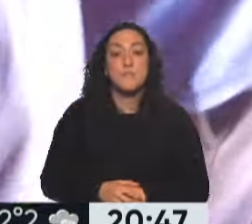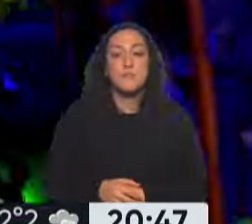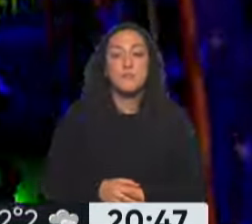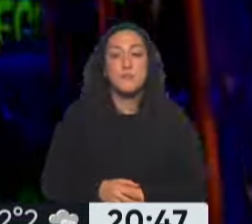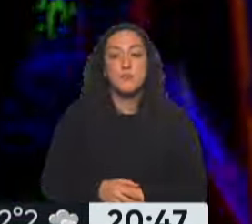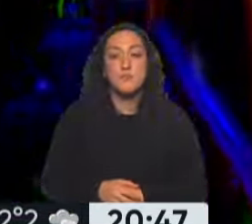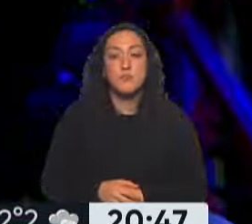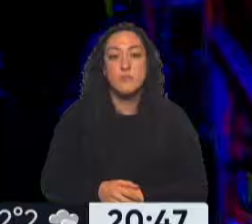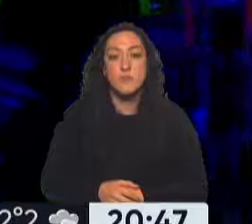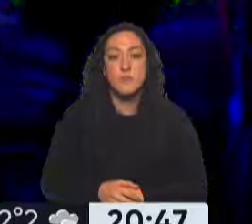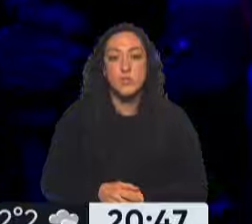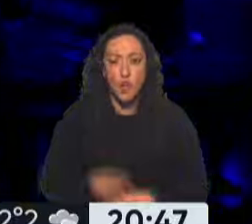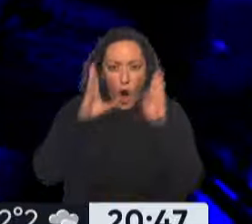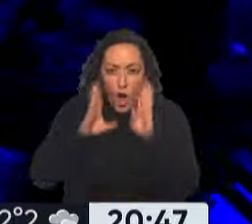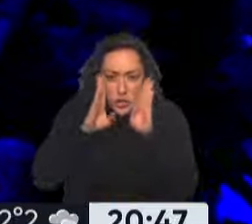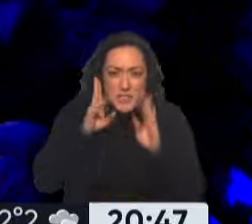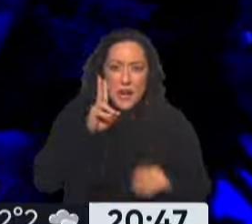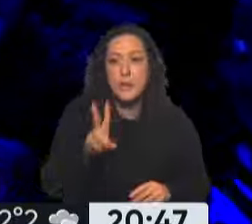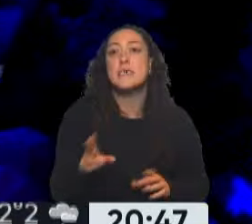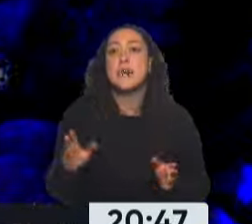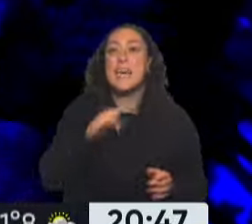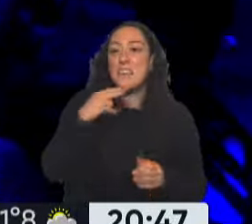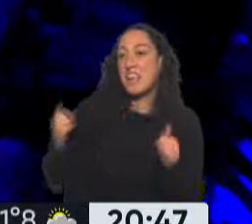Me ganaron. Te veo muy concentrada. Con mi hija.